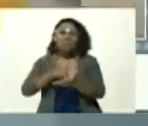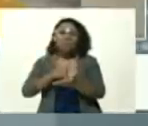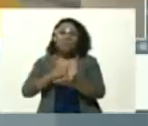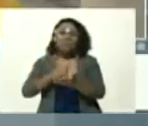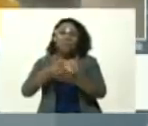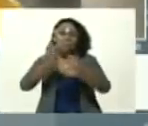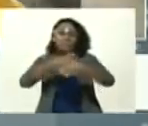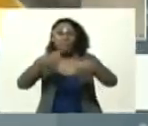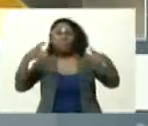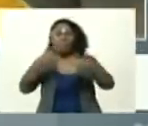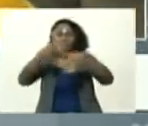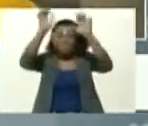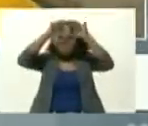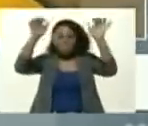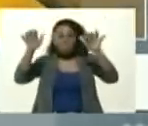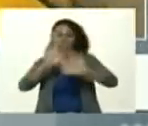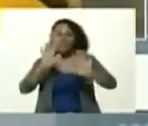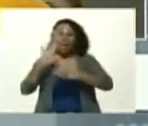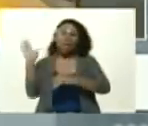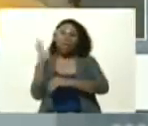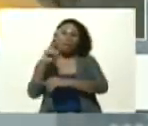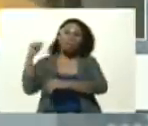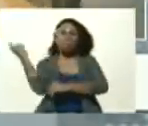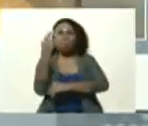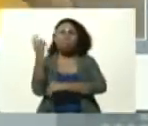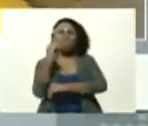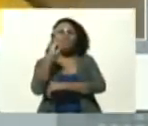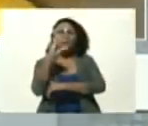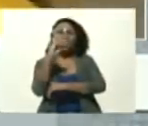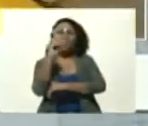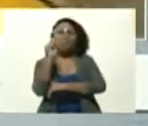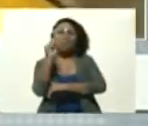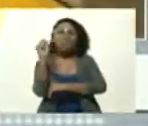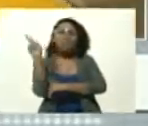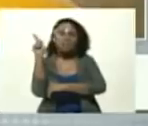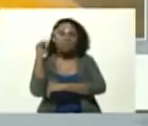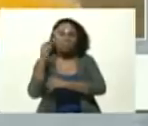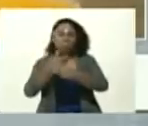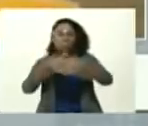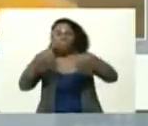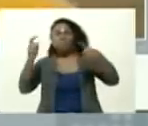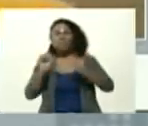onda tropical ya que venía del huracán Ida. Tremenda inundación.